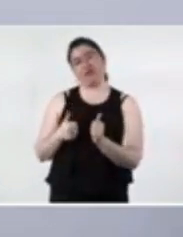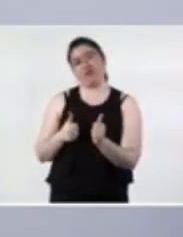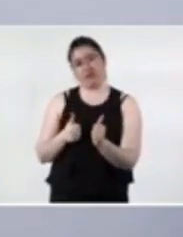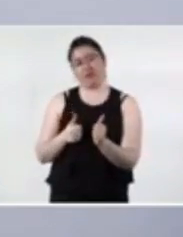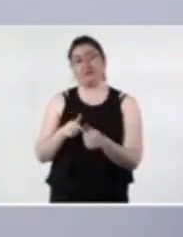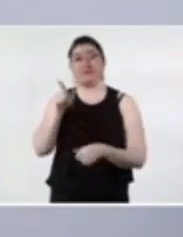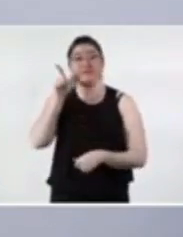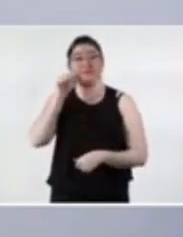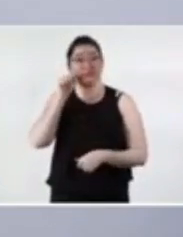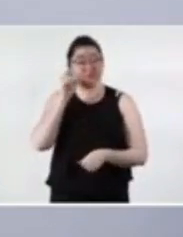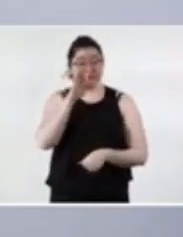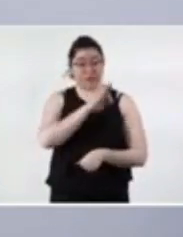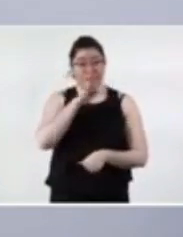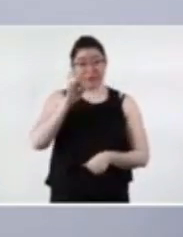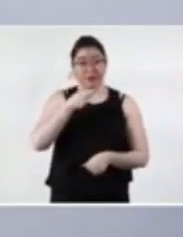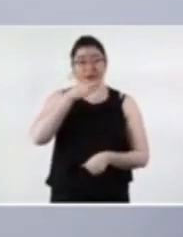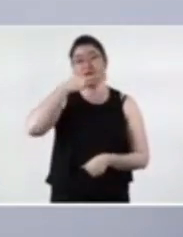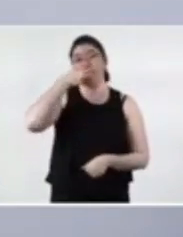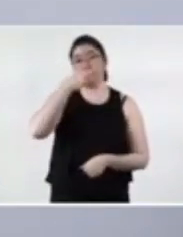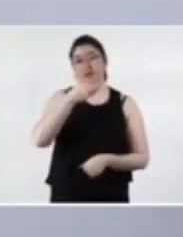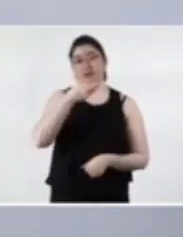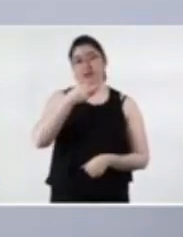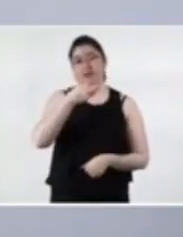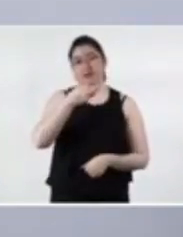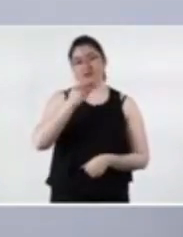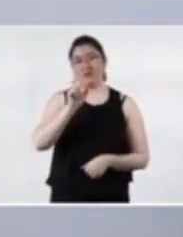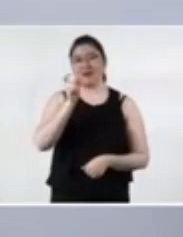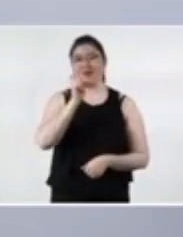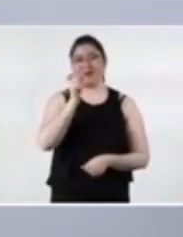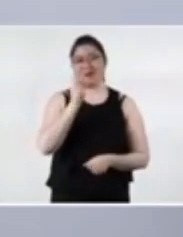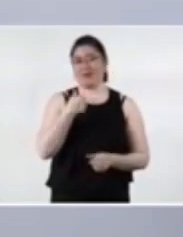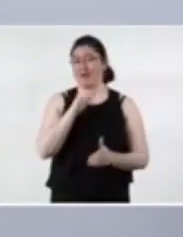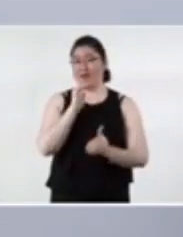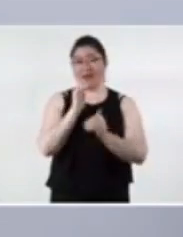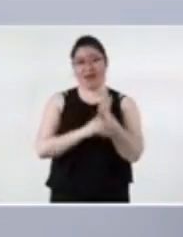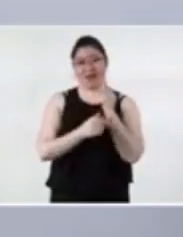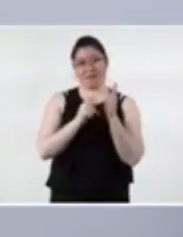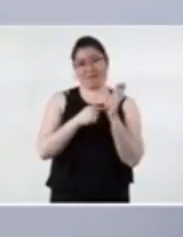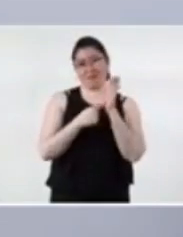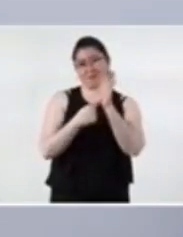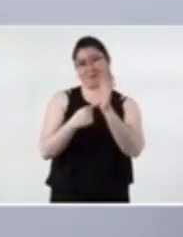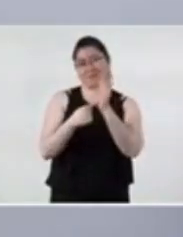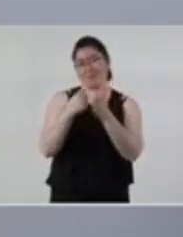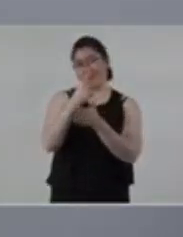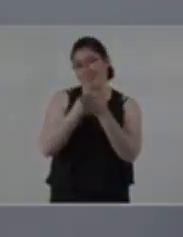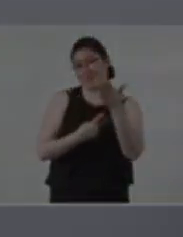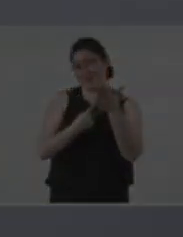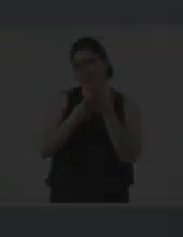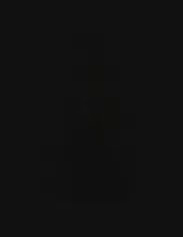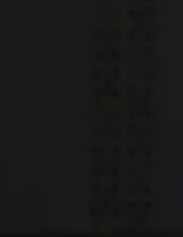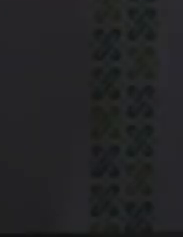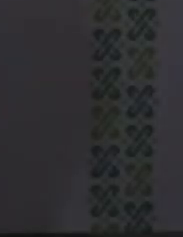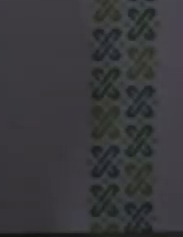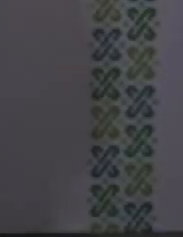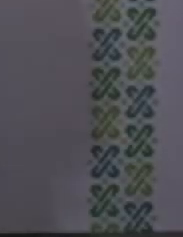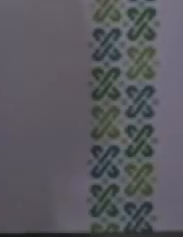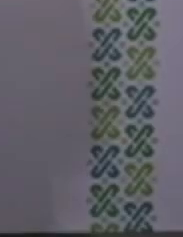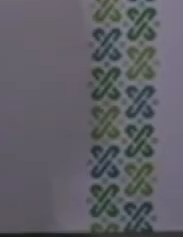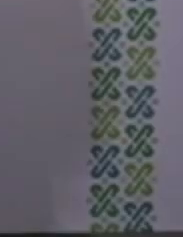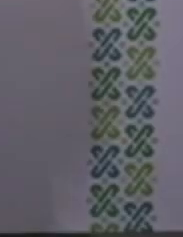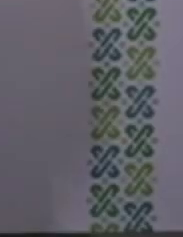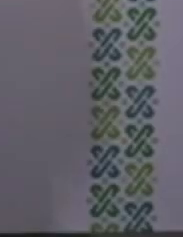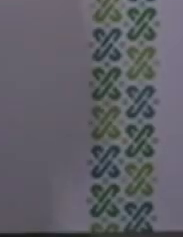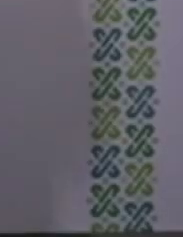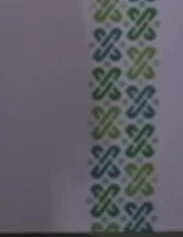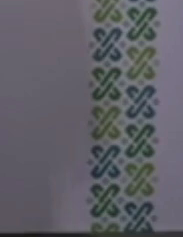mañana mismo les damos la fecha hasta el día en el cual se van a poder presentar estas propuestas, pero sí va a haber una prórroga. ¿Me da la siguiente, por